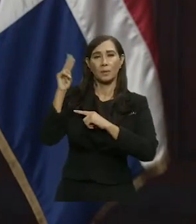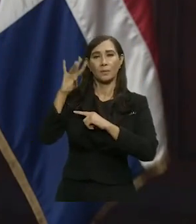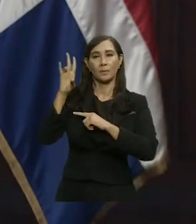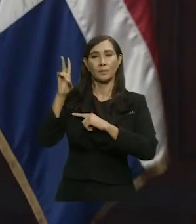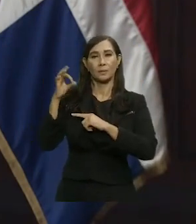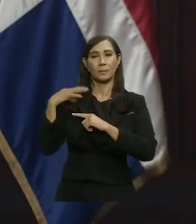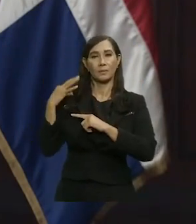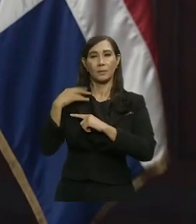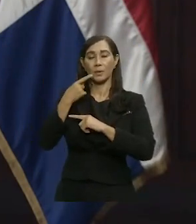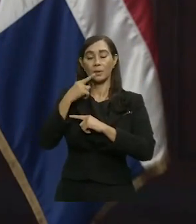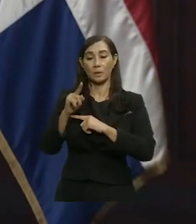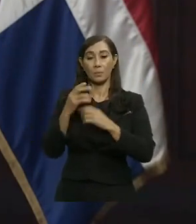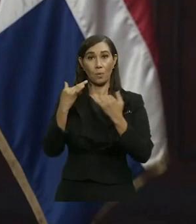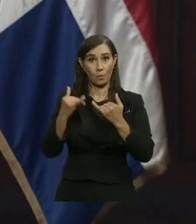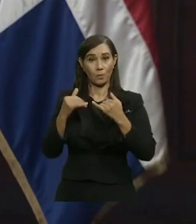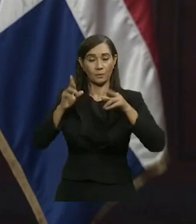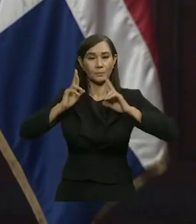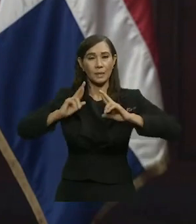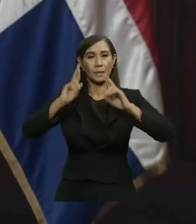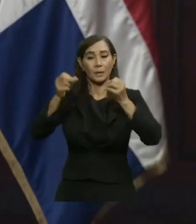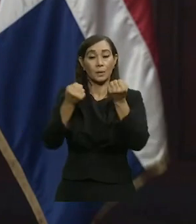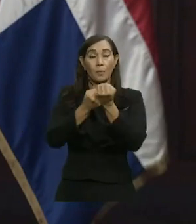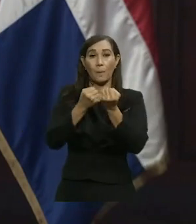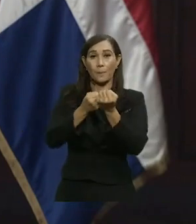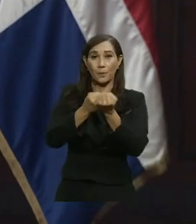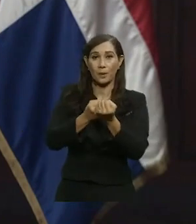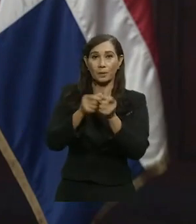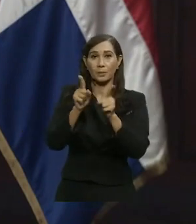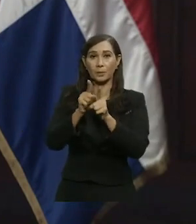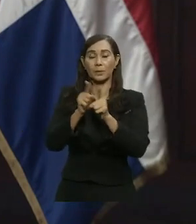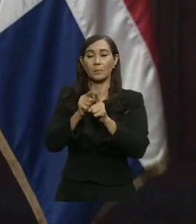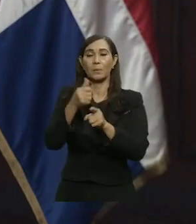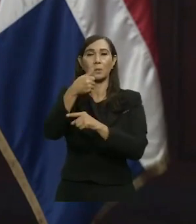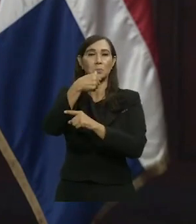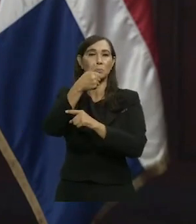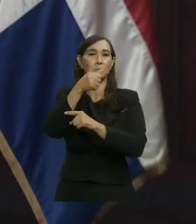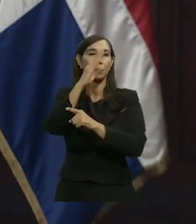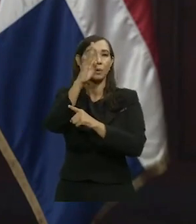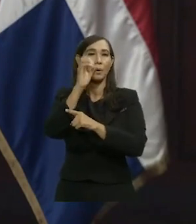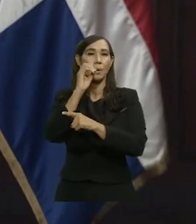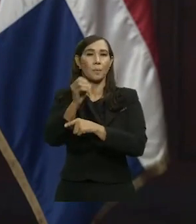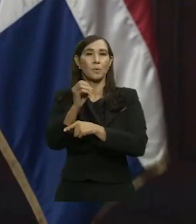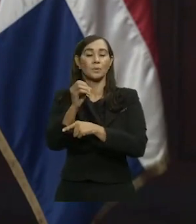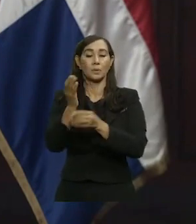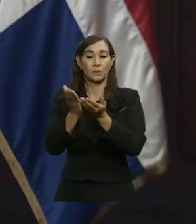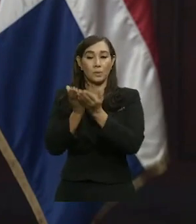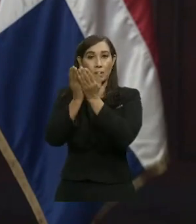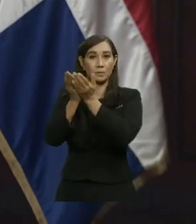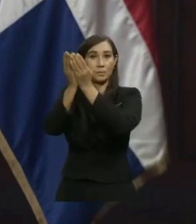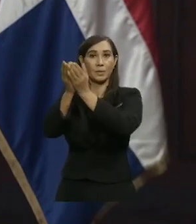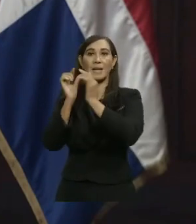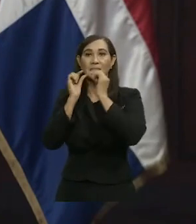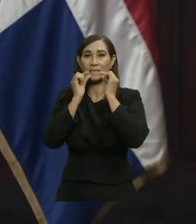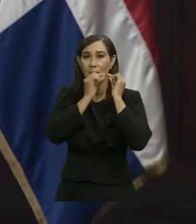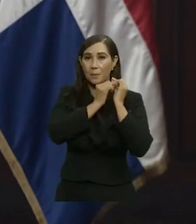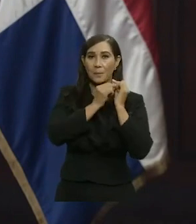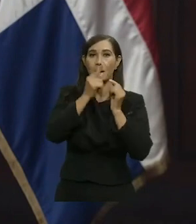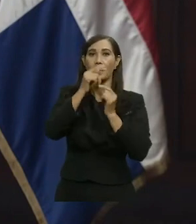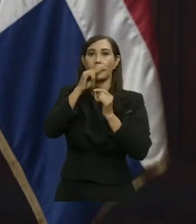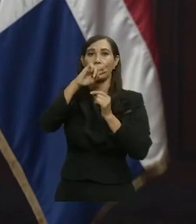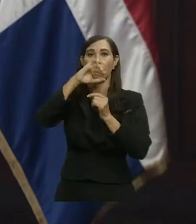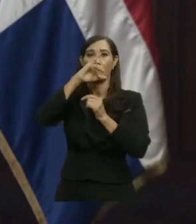febrero, de manera inmediata estaremos subsidiando en hasta un 10% las importaciones de maíz, trigo,